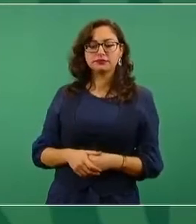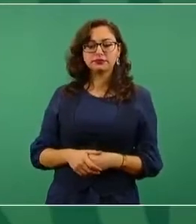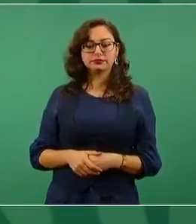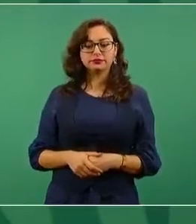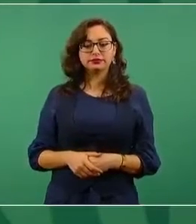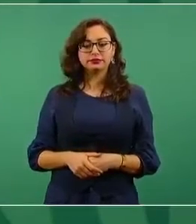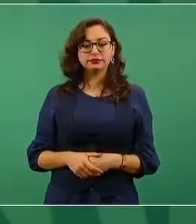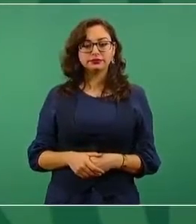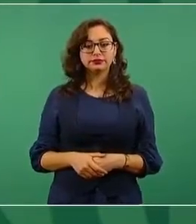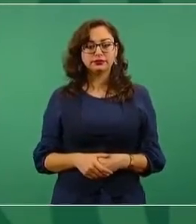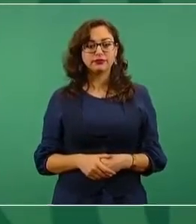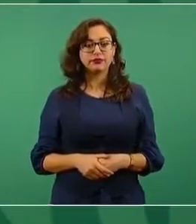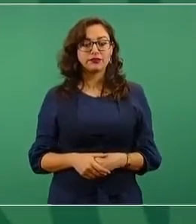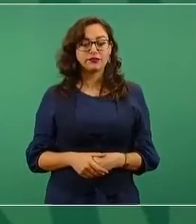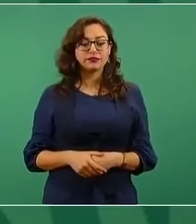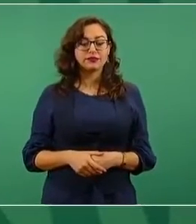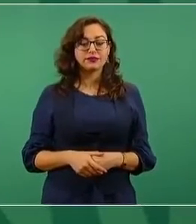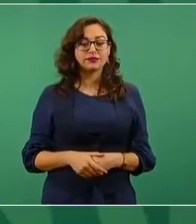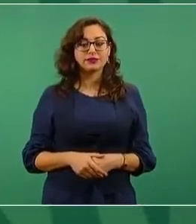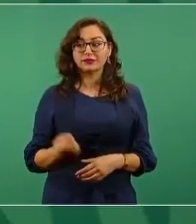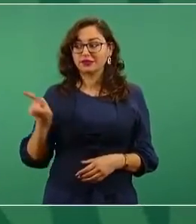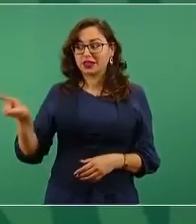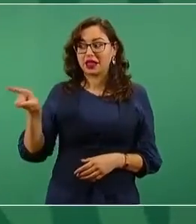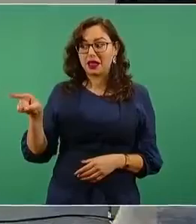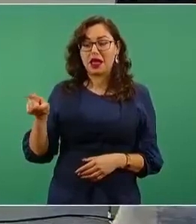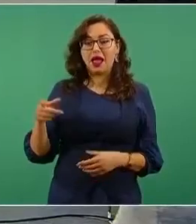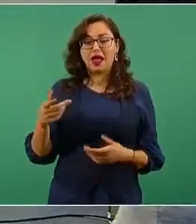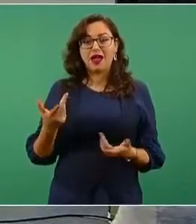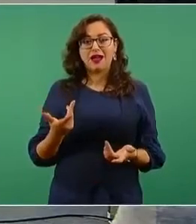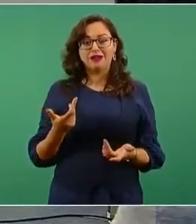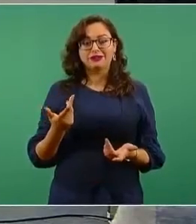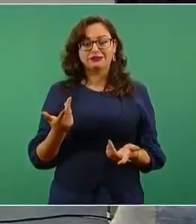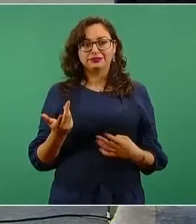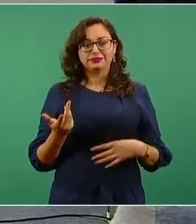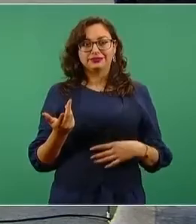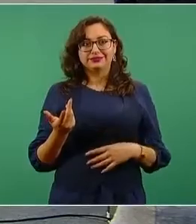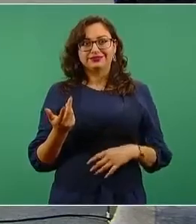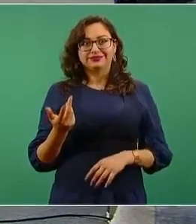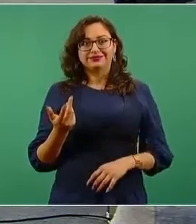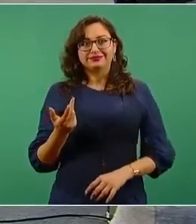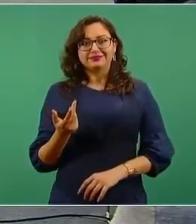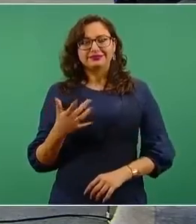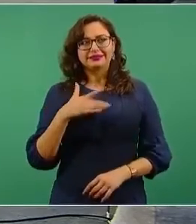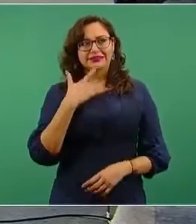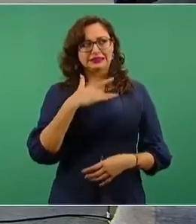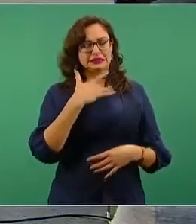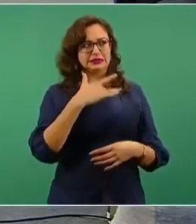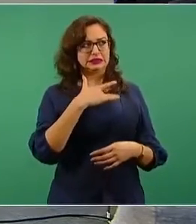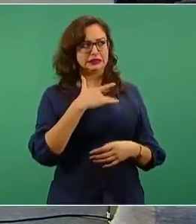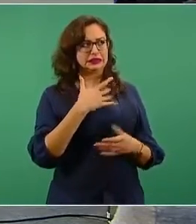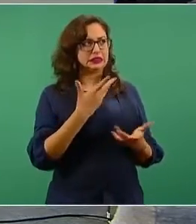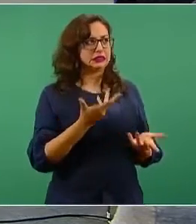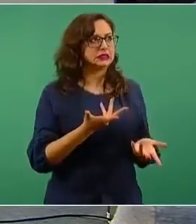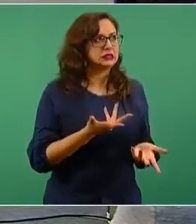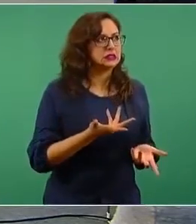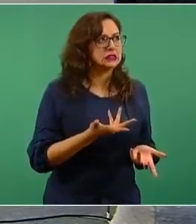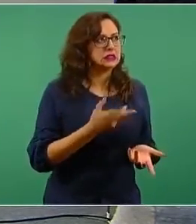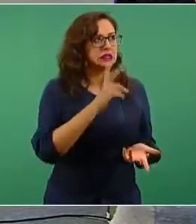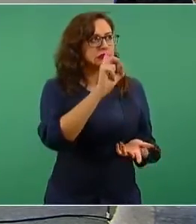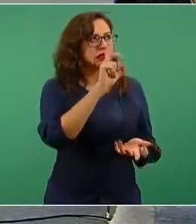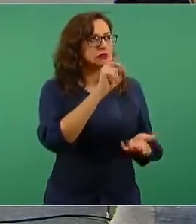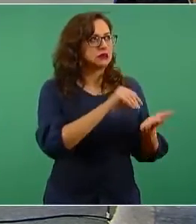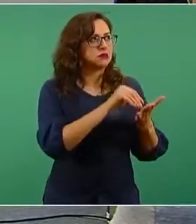Y la pregunta de Octavio ayer fue, ¿cómo le hago? Porque me están dando dinero,